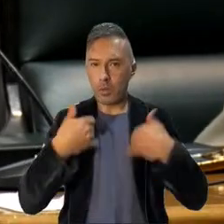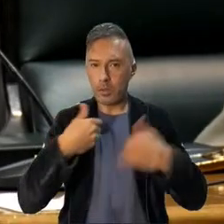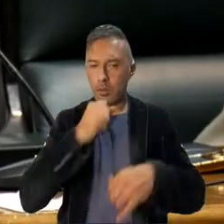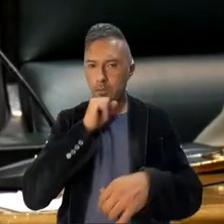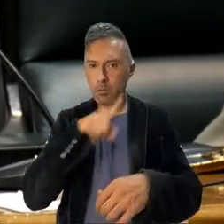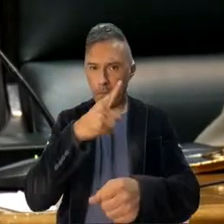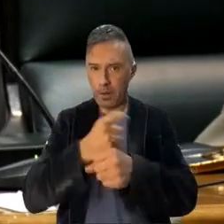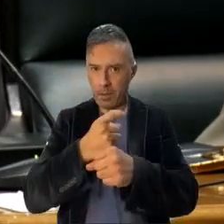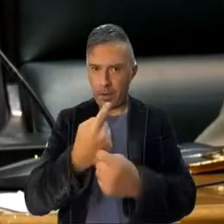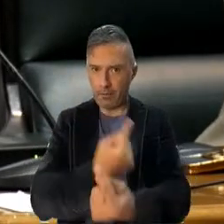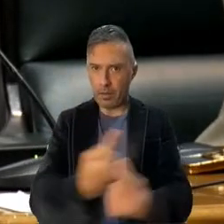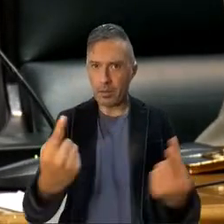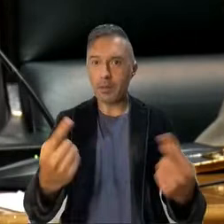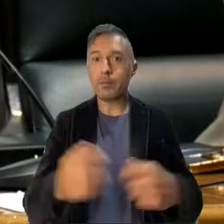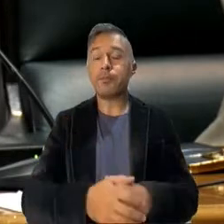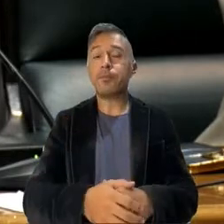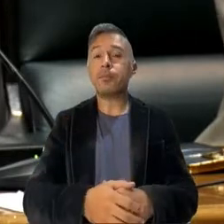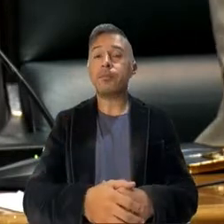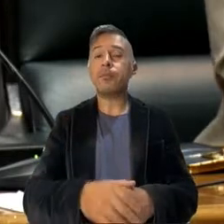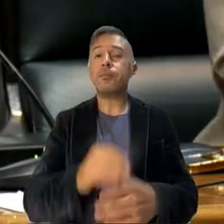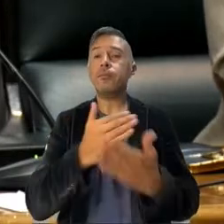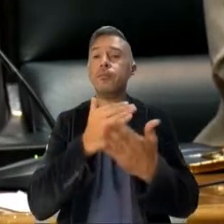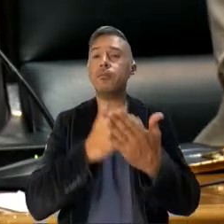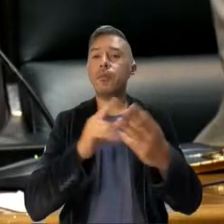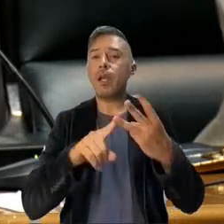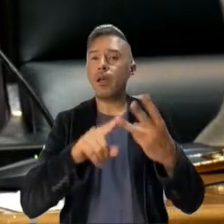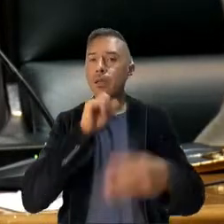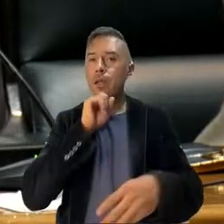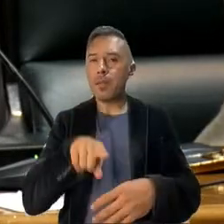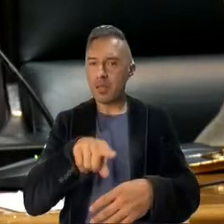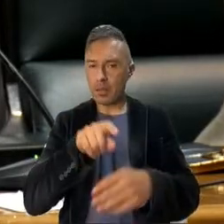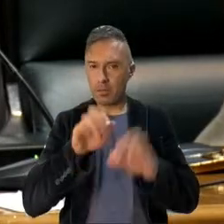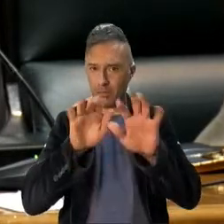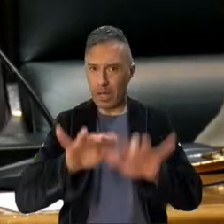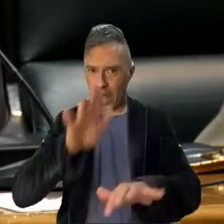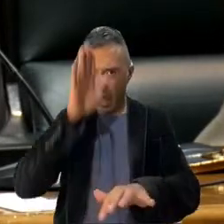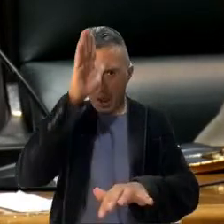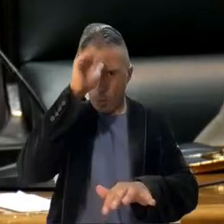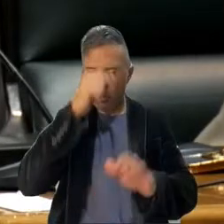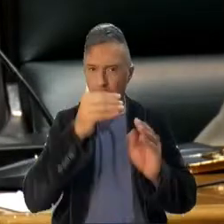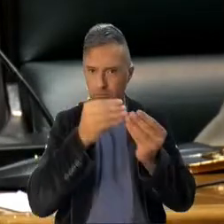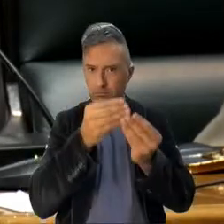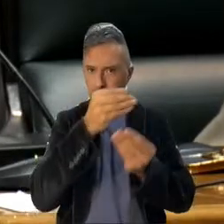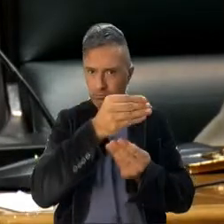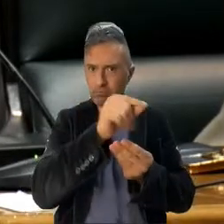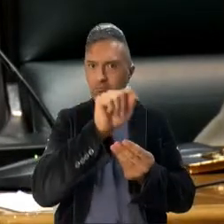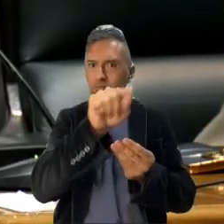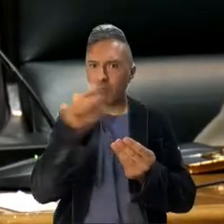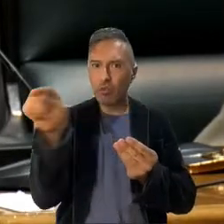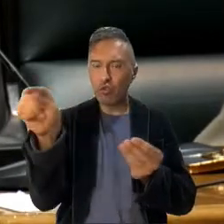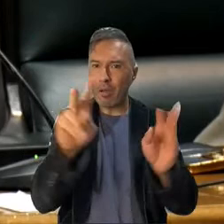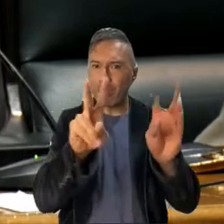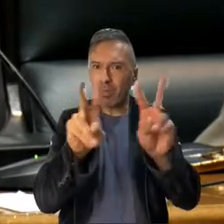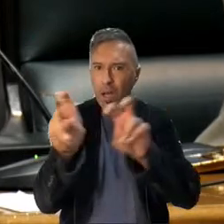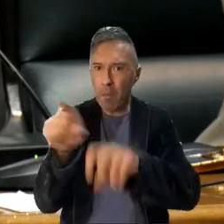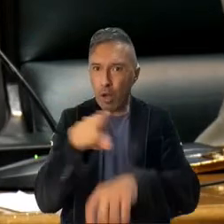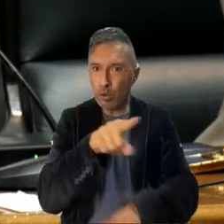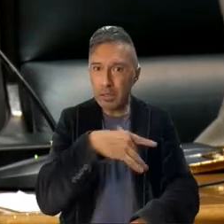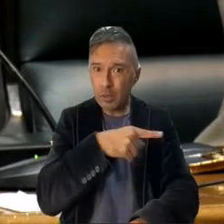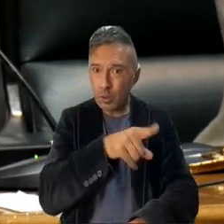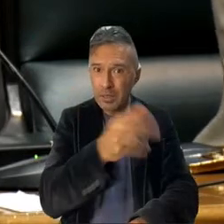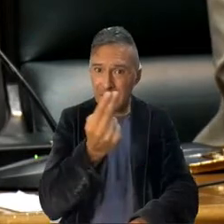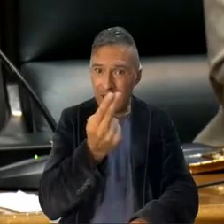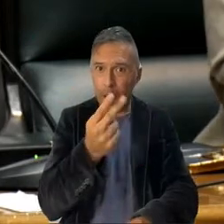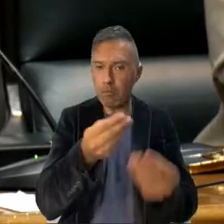infancia. Asimismo, le pedimos haga extensivo ese acuerdo a los casos que advierta necesarios. Sin otro particular,